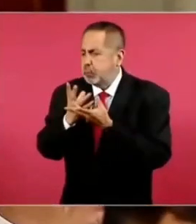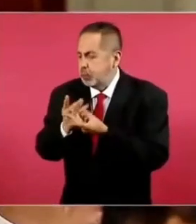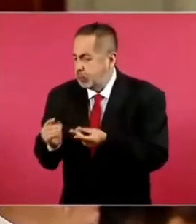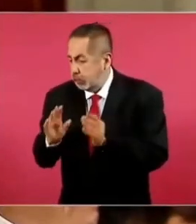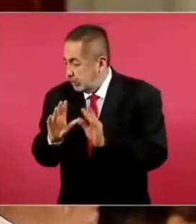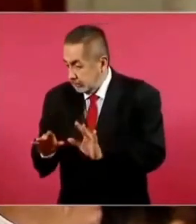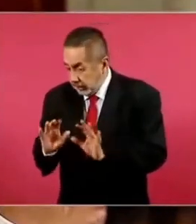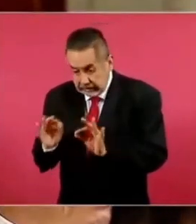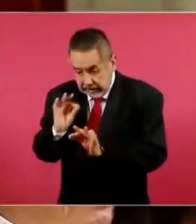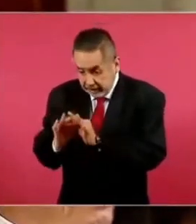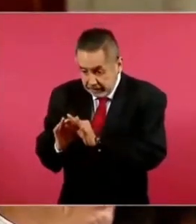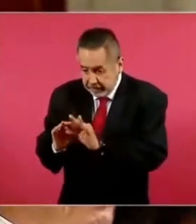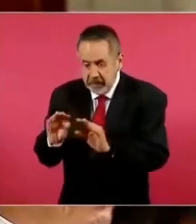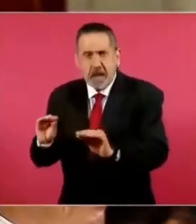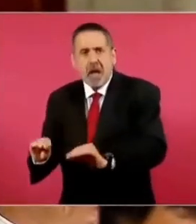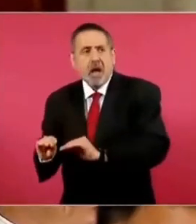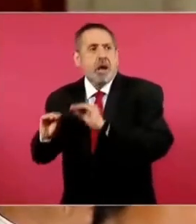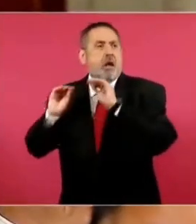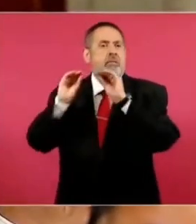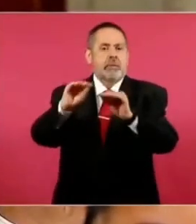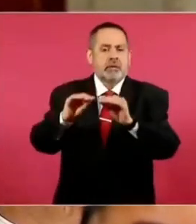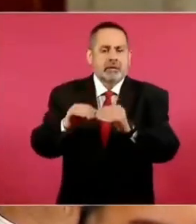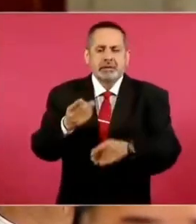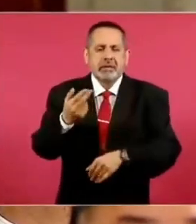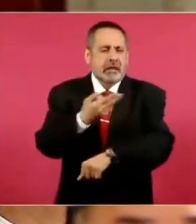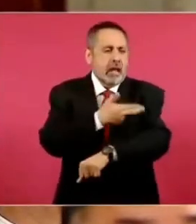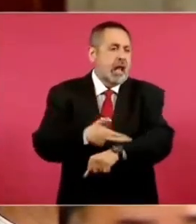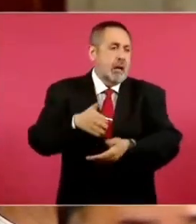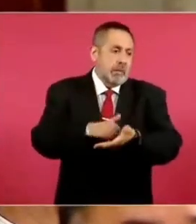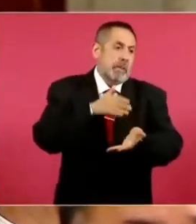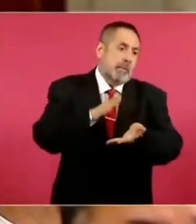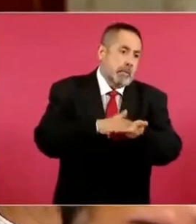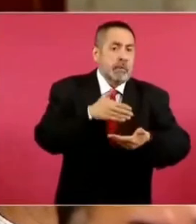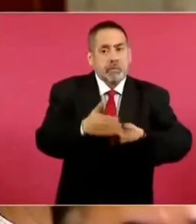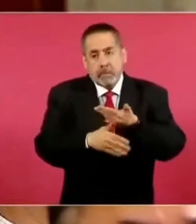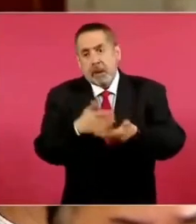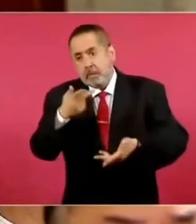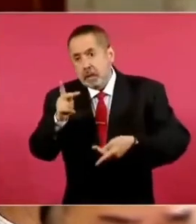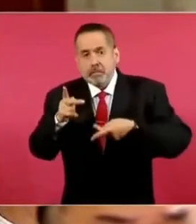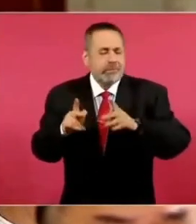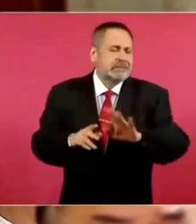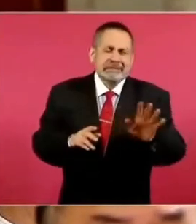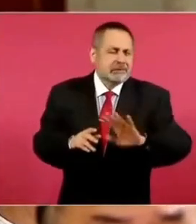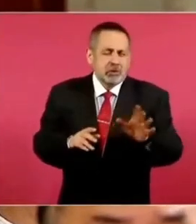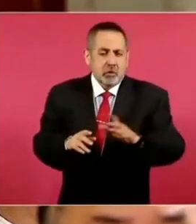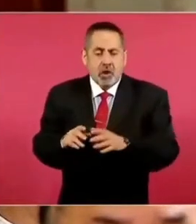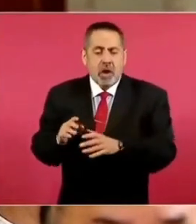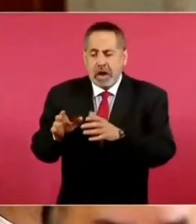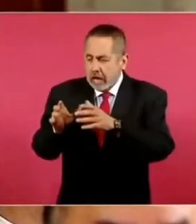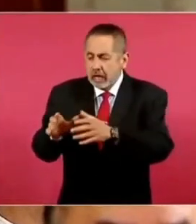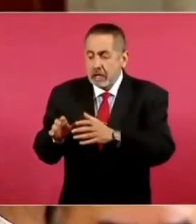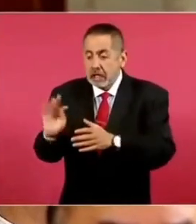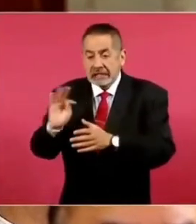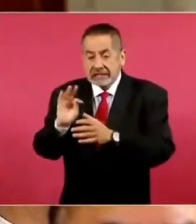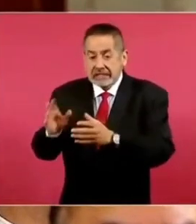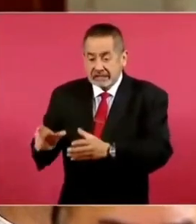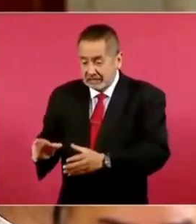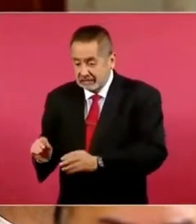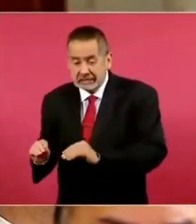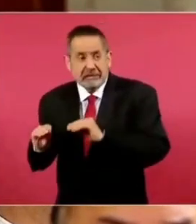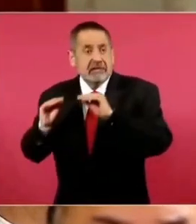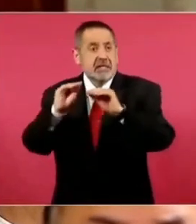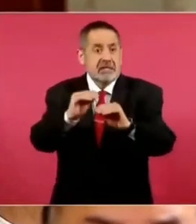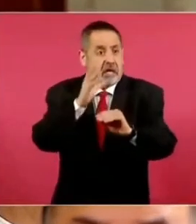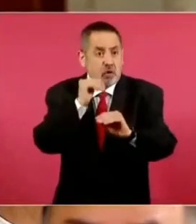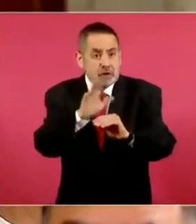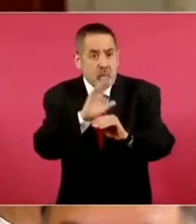gestionarse su traslado sin escollos burocráticos aquellos que ya no fuera posible integrar en su hábitat habría que buscarles lugares cuya